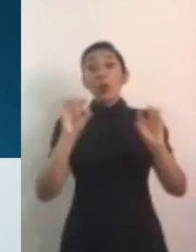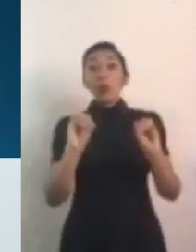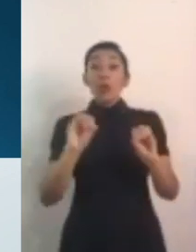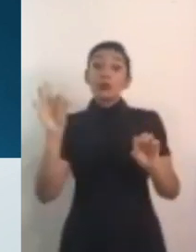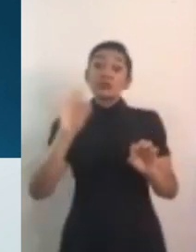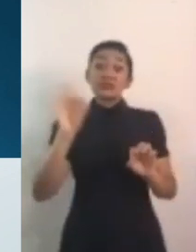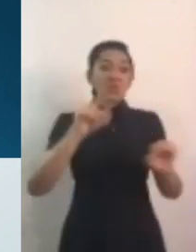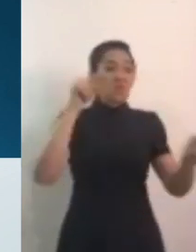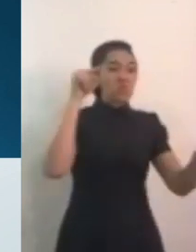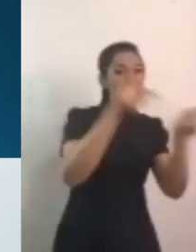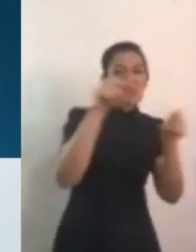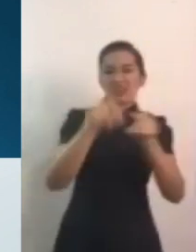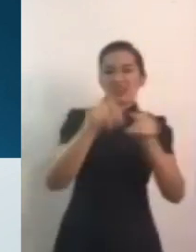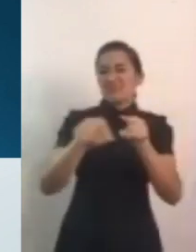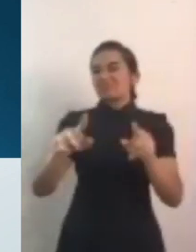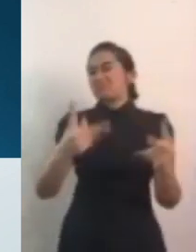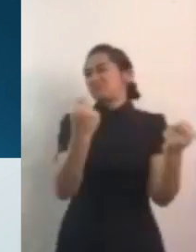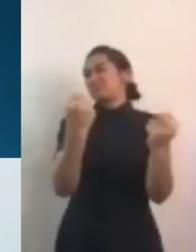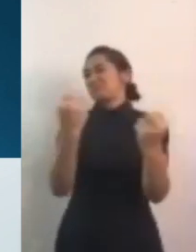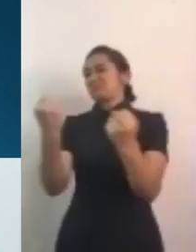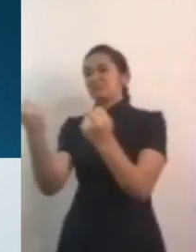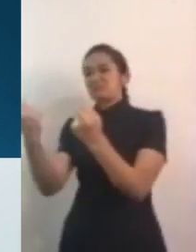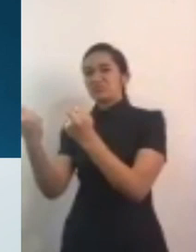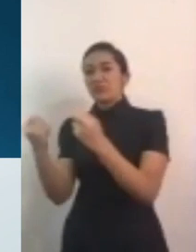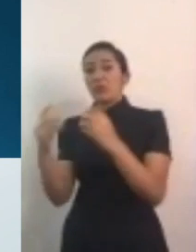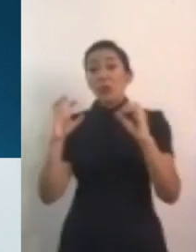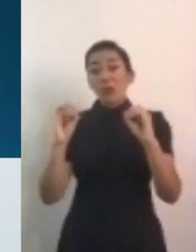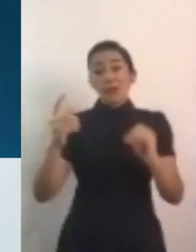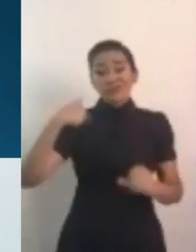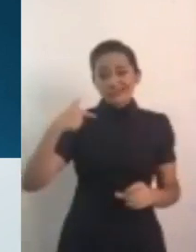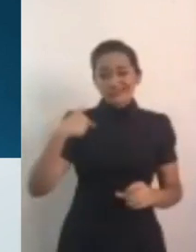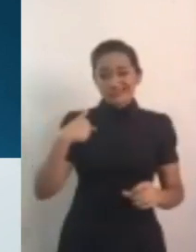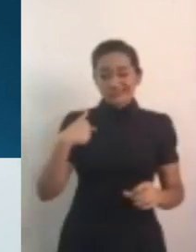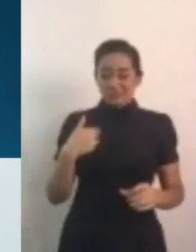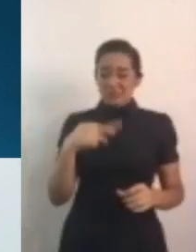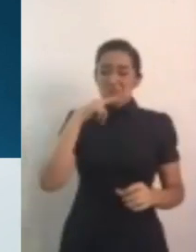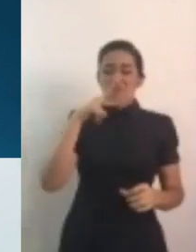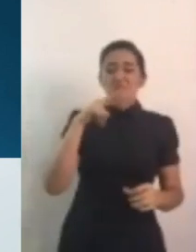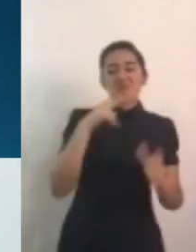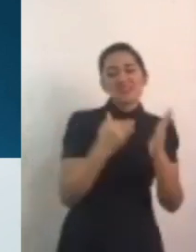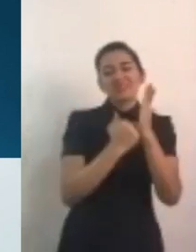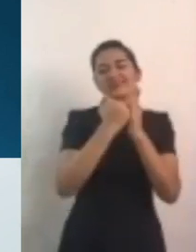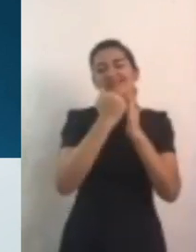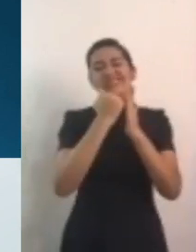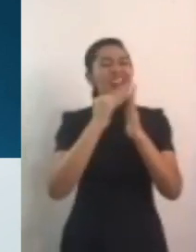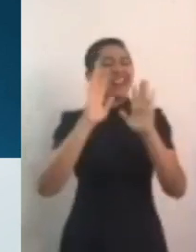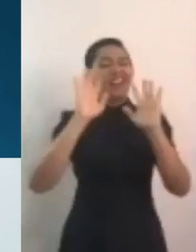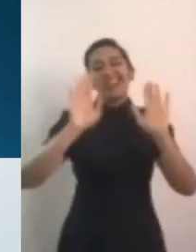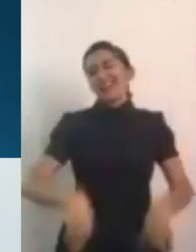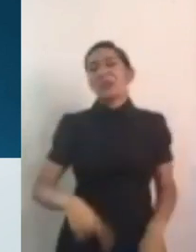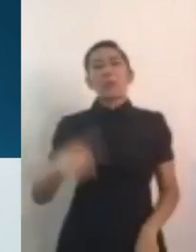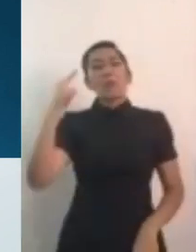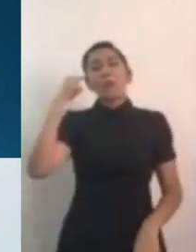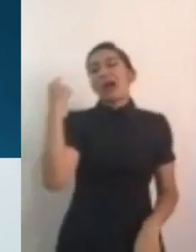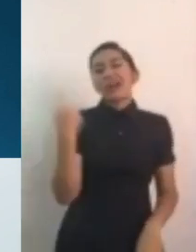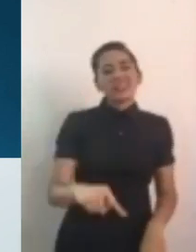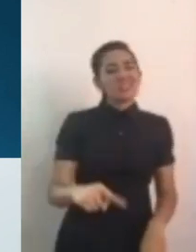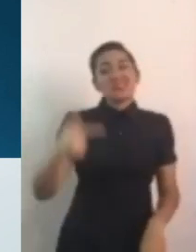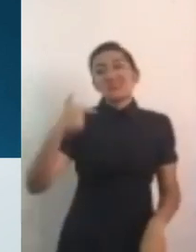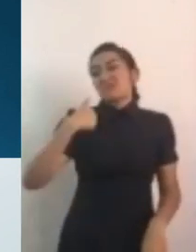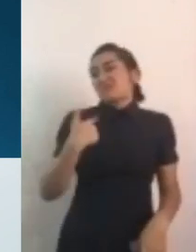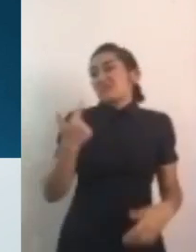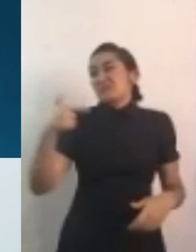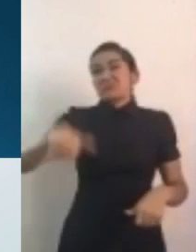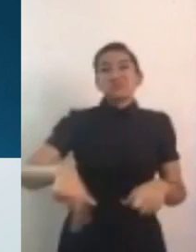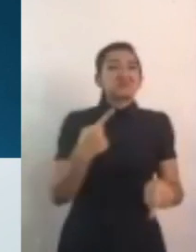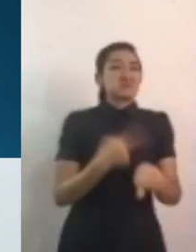puede haber incapacidad de mejora en el sentido de que ya para qué lo intento, no voy a salir de esta, este